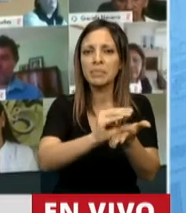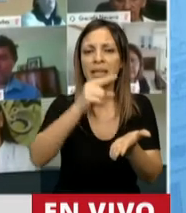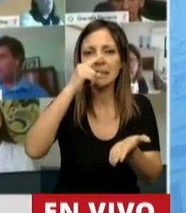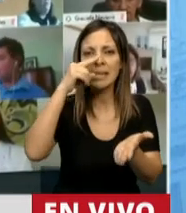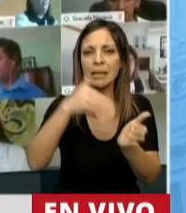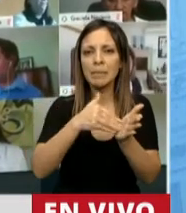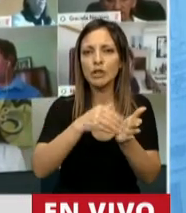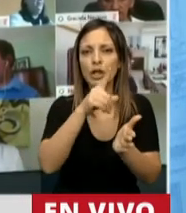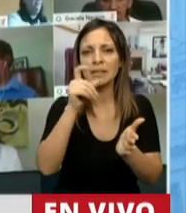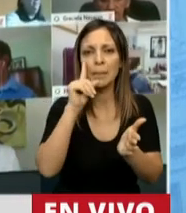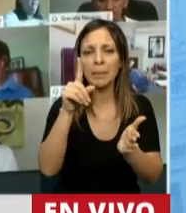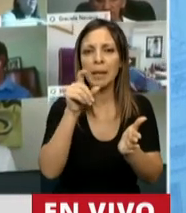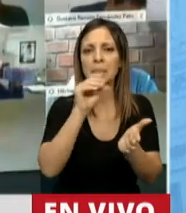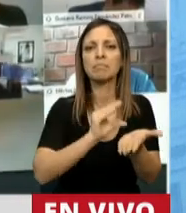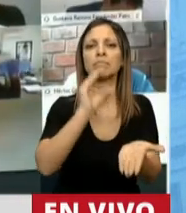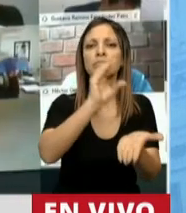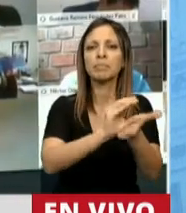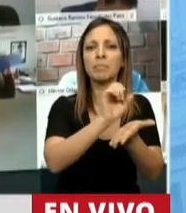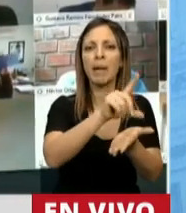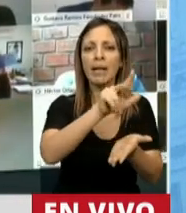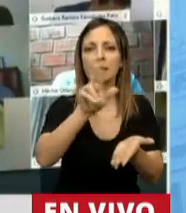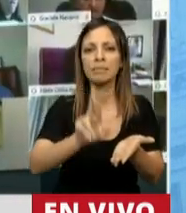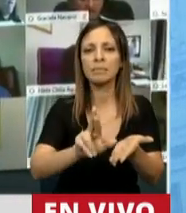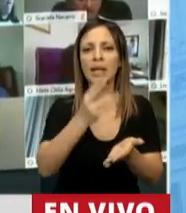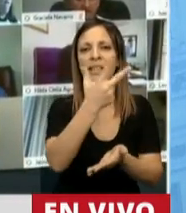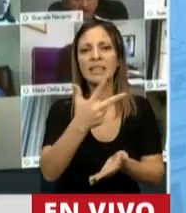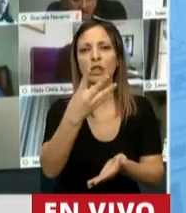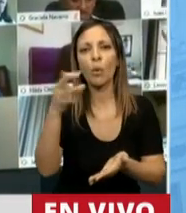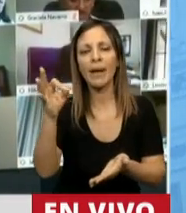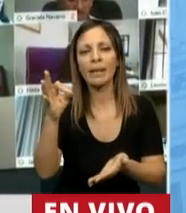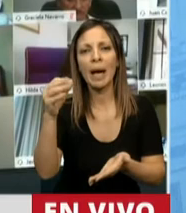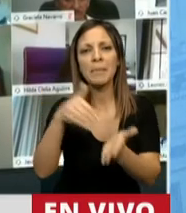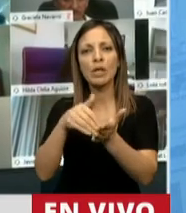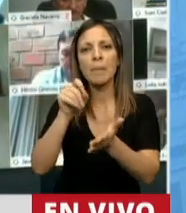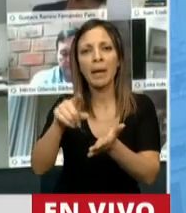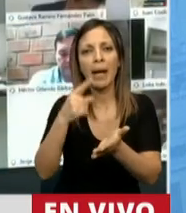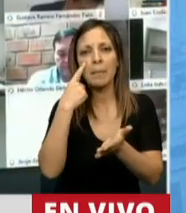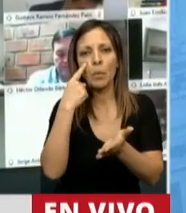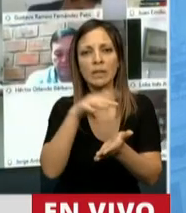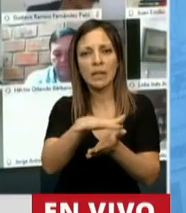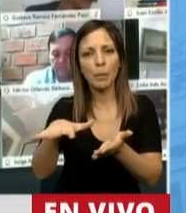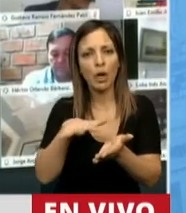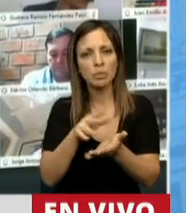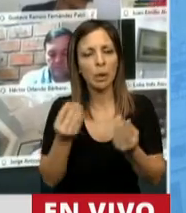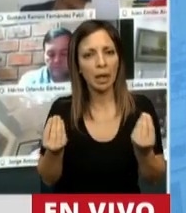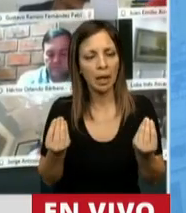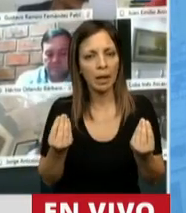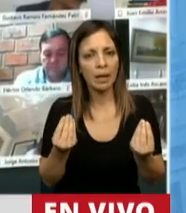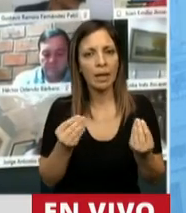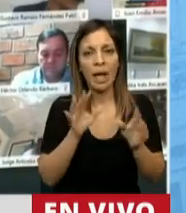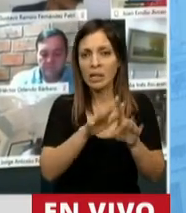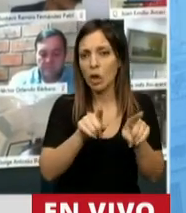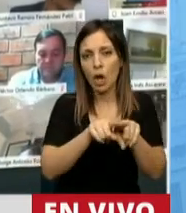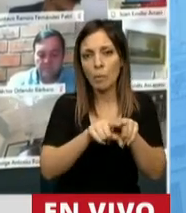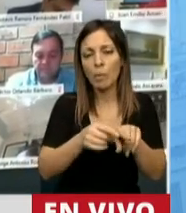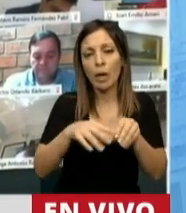7.100.000 hoy para la provincia de La Rioja y de 340 millones para los municipios. Esto significa lo que La Rioja ha perdido